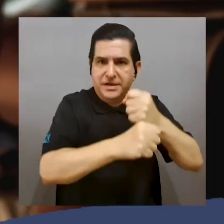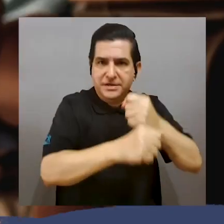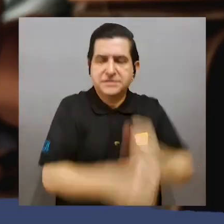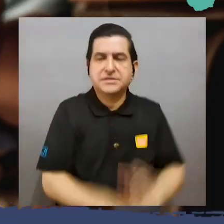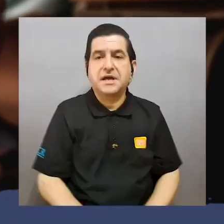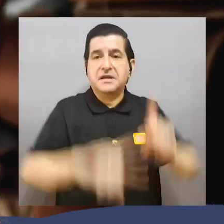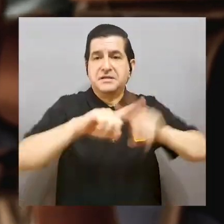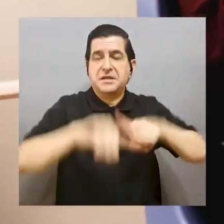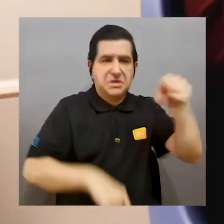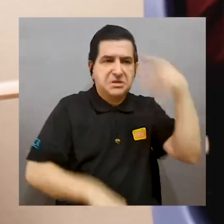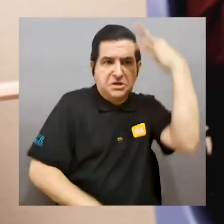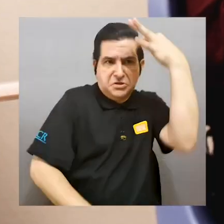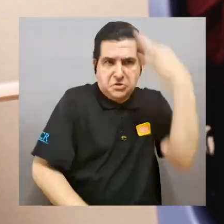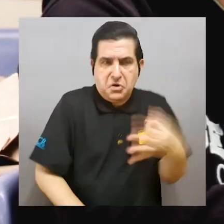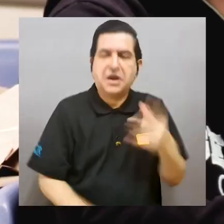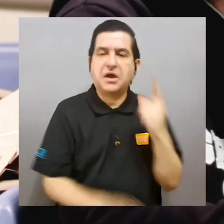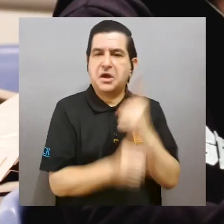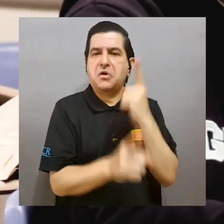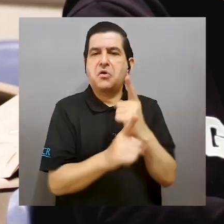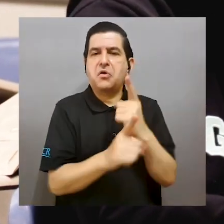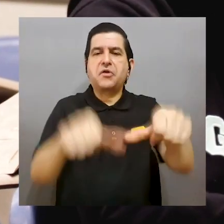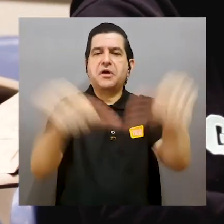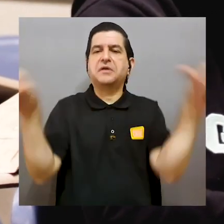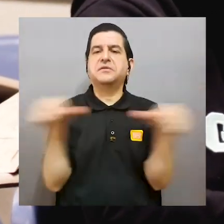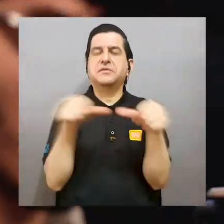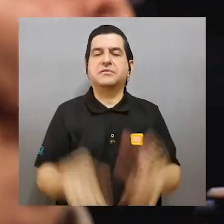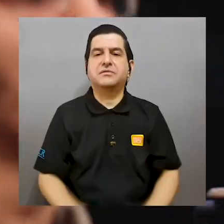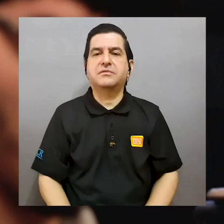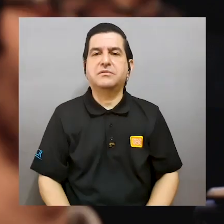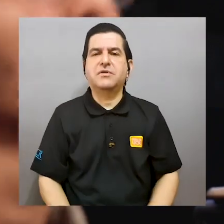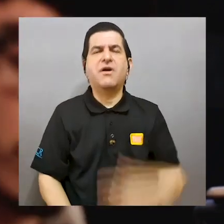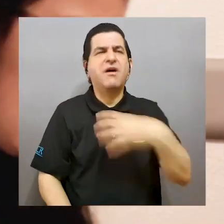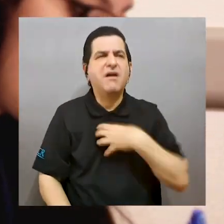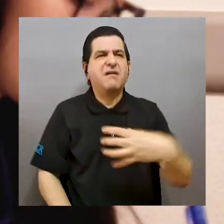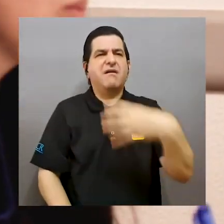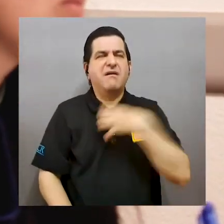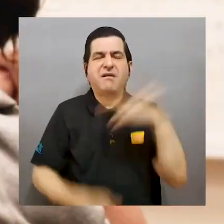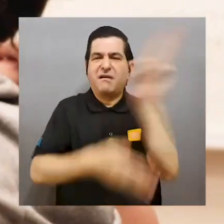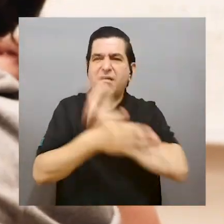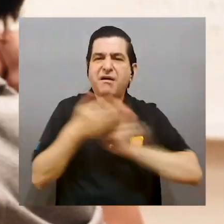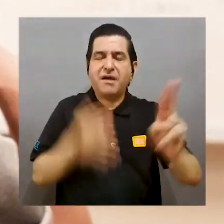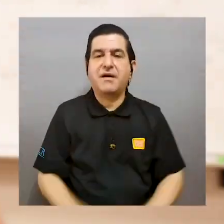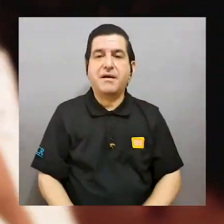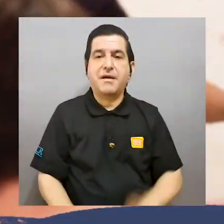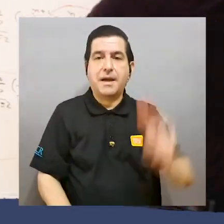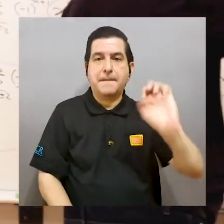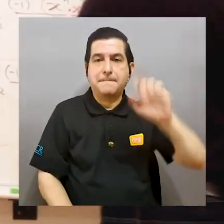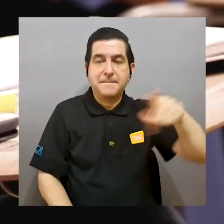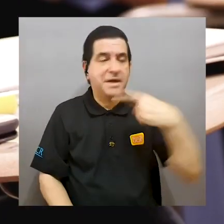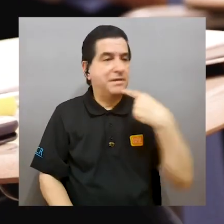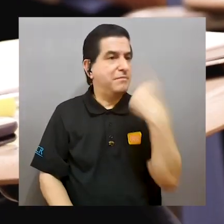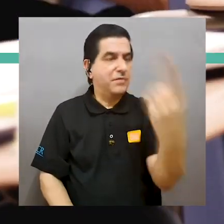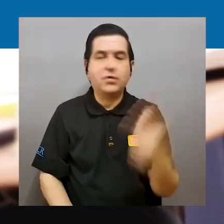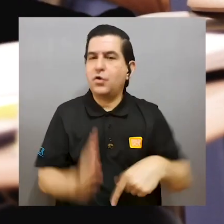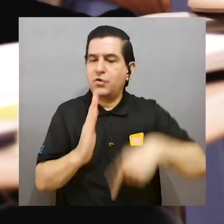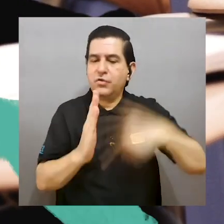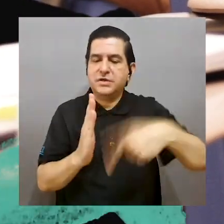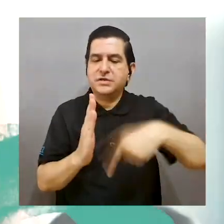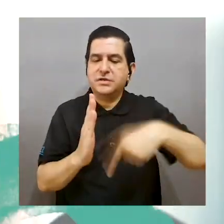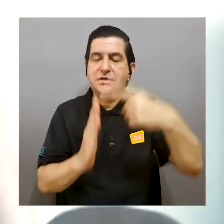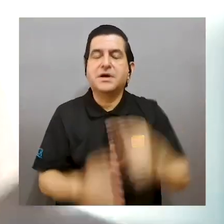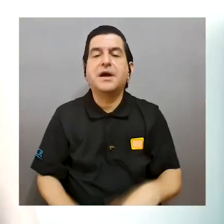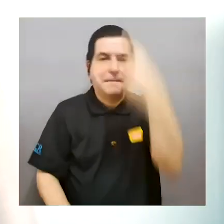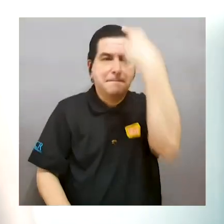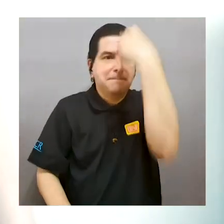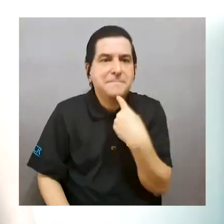función de lo que consideren, digamos, pertinentes en el área. Hay una queja constante de las universidades de que el MEP no dice cuál es el perfil